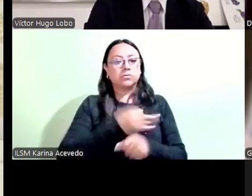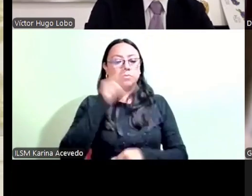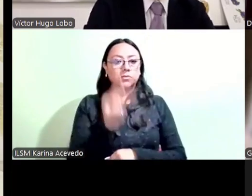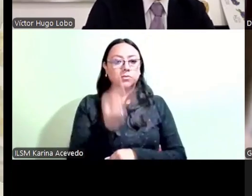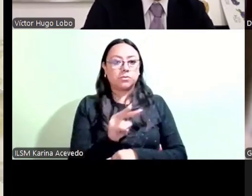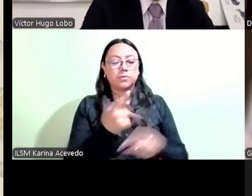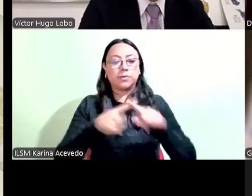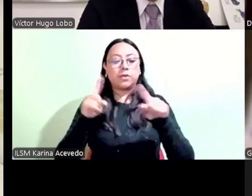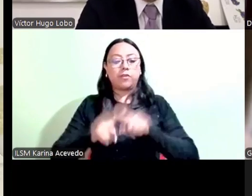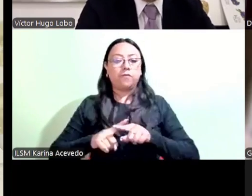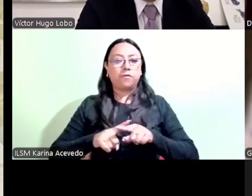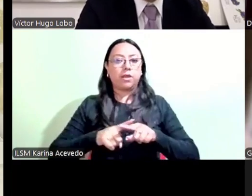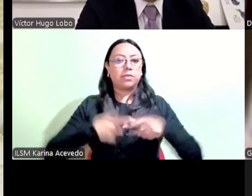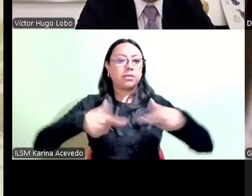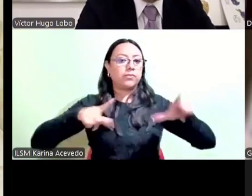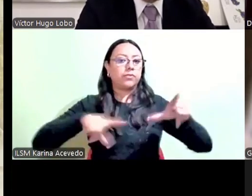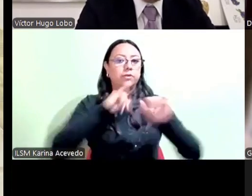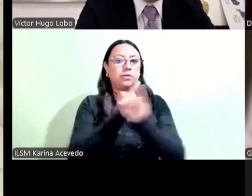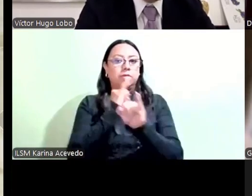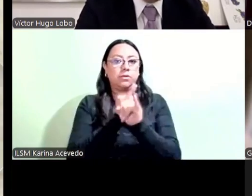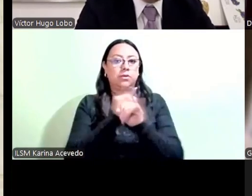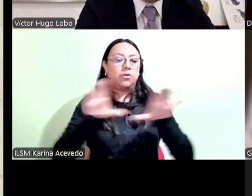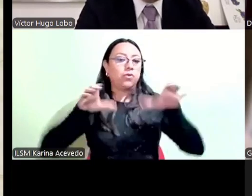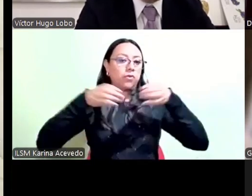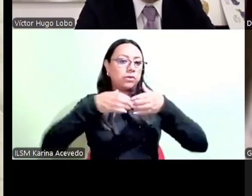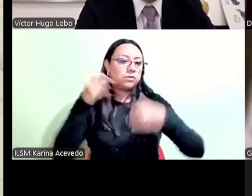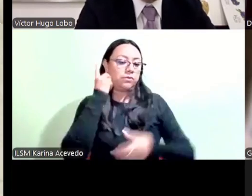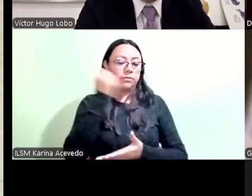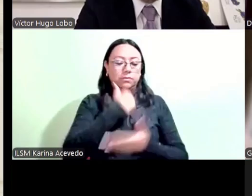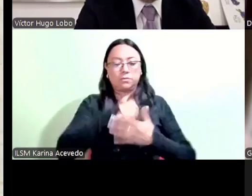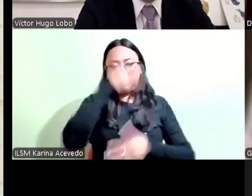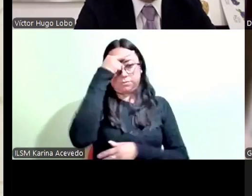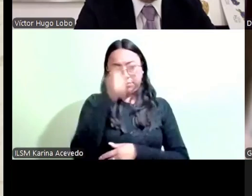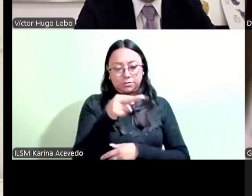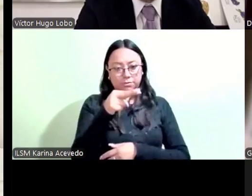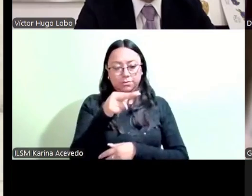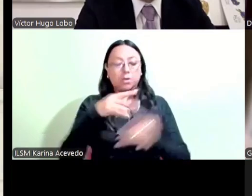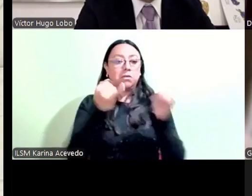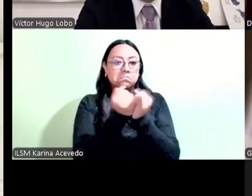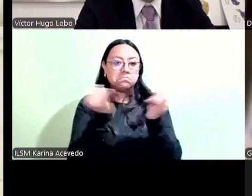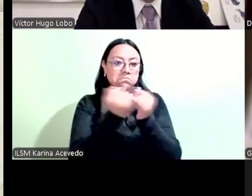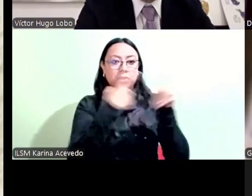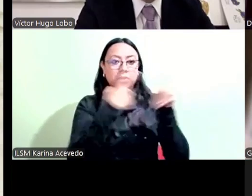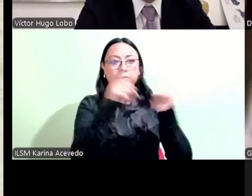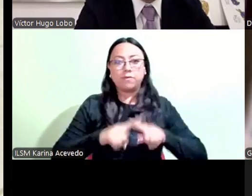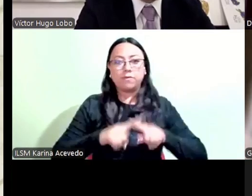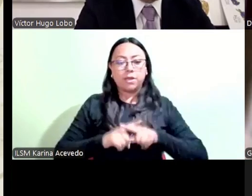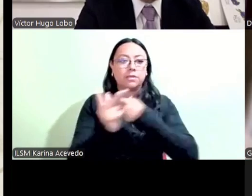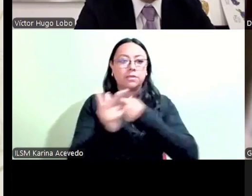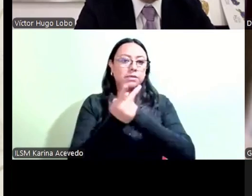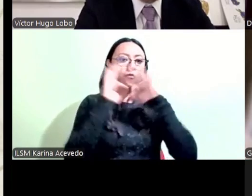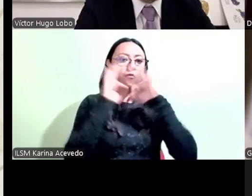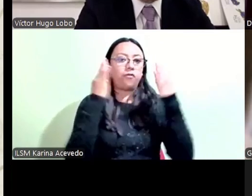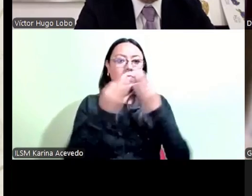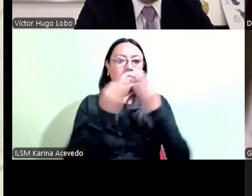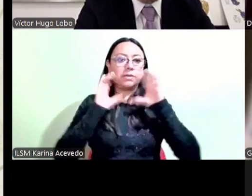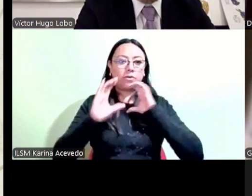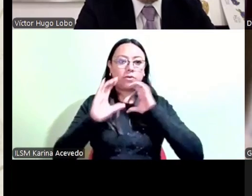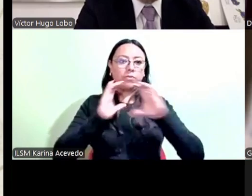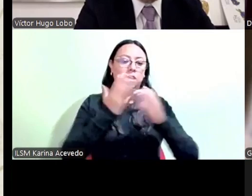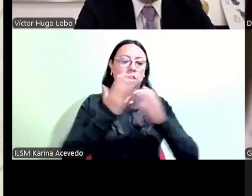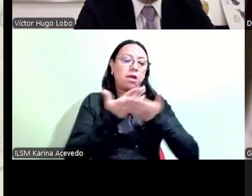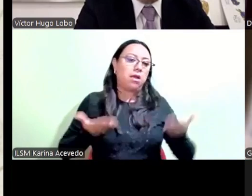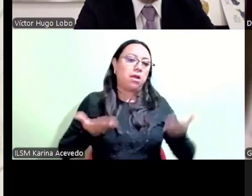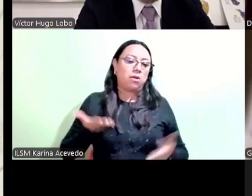Congreso y los medios digitales con los que cuenta el Congreso. Y para estar en condiciones de iniciar, solicitaría gentilmente